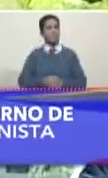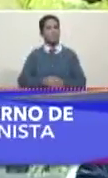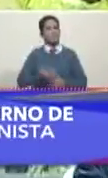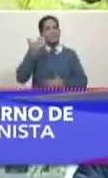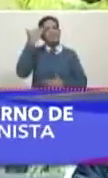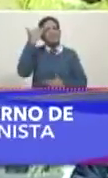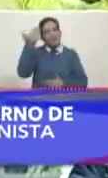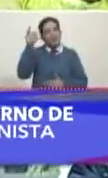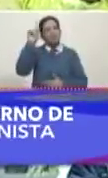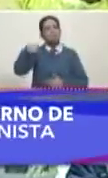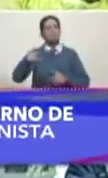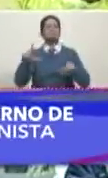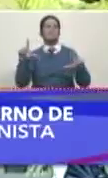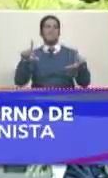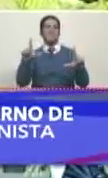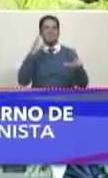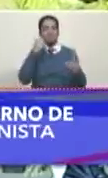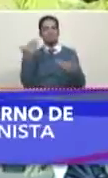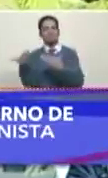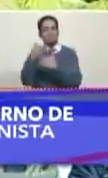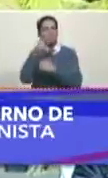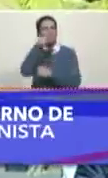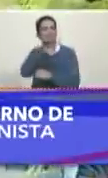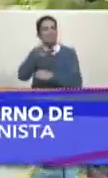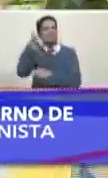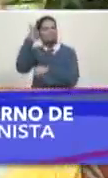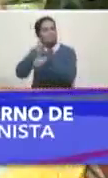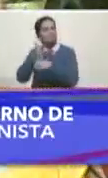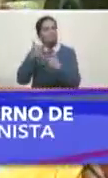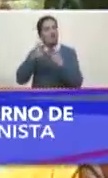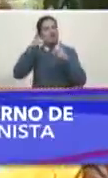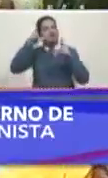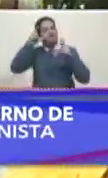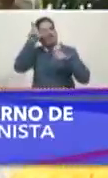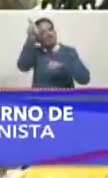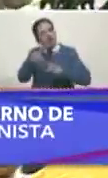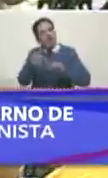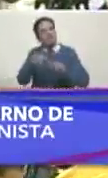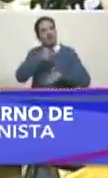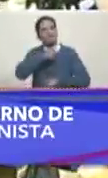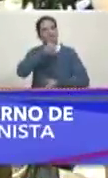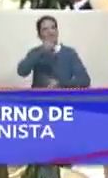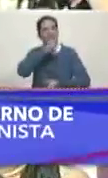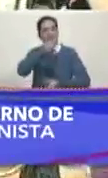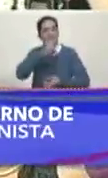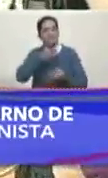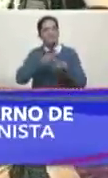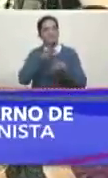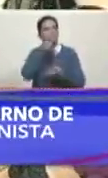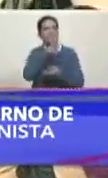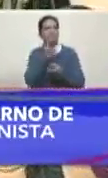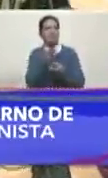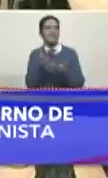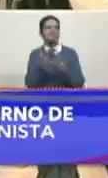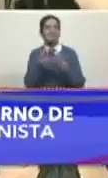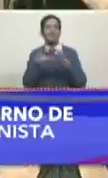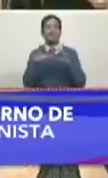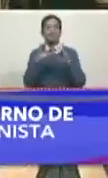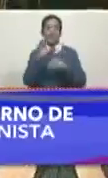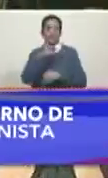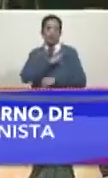los medios de comunicación presentes, a los camarógrafos, fotógrafos, periodistas, comunicadores sociales,